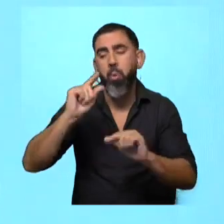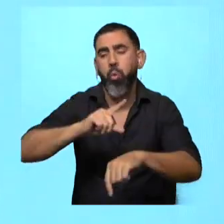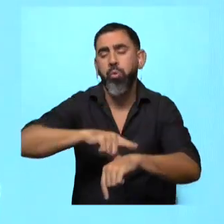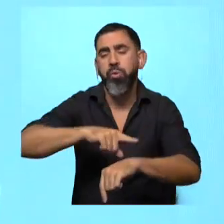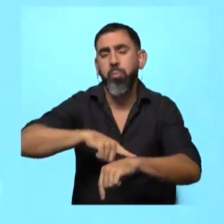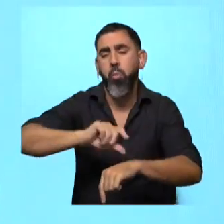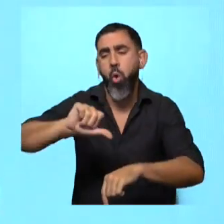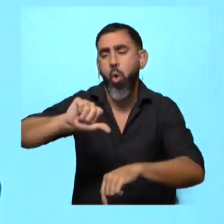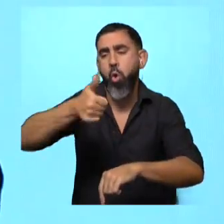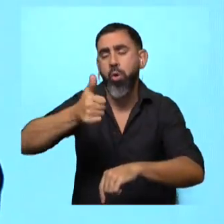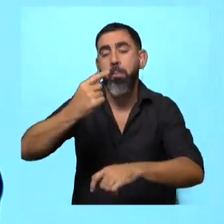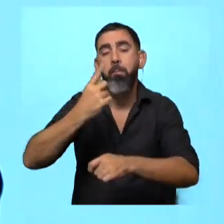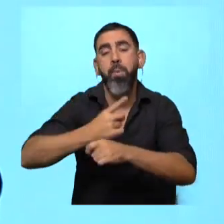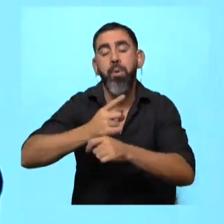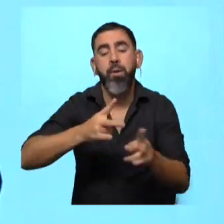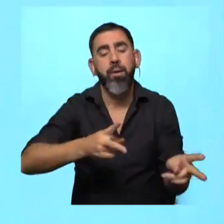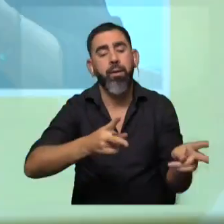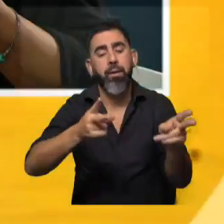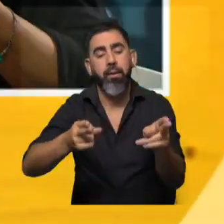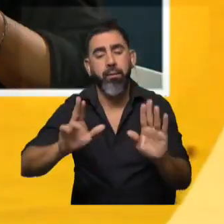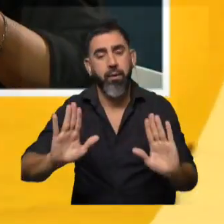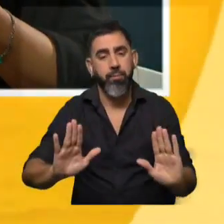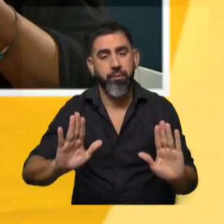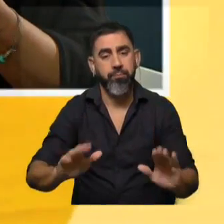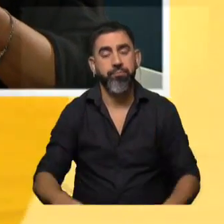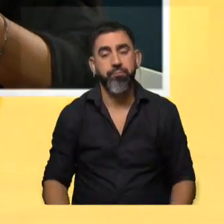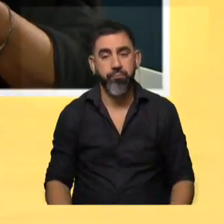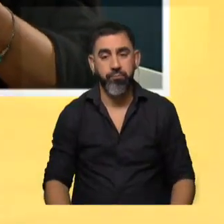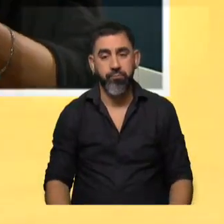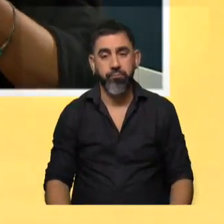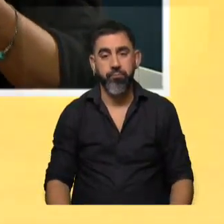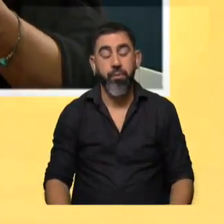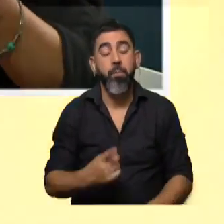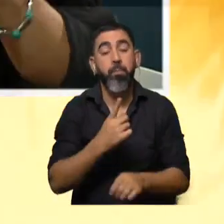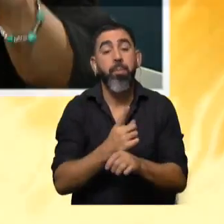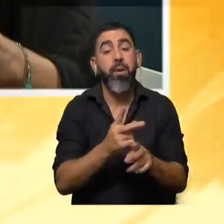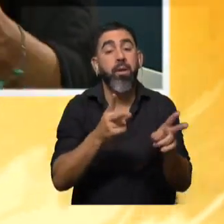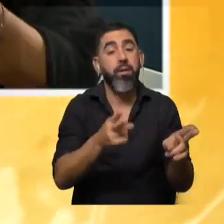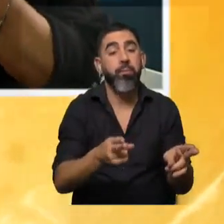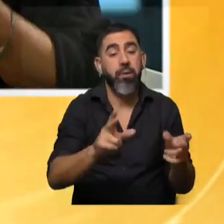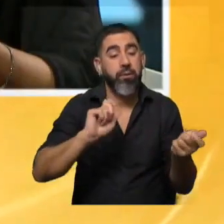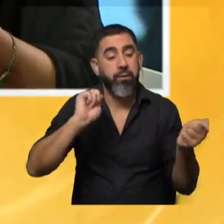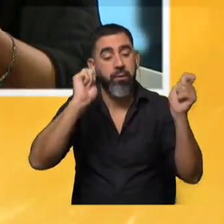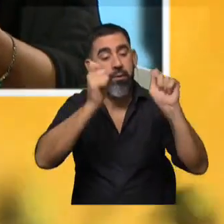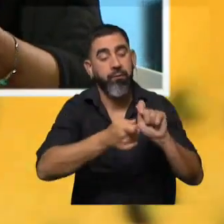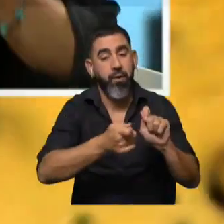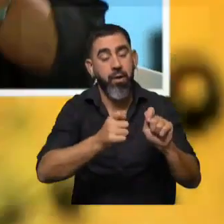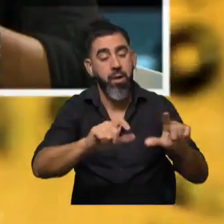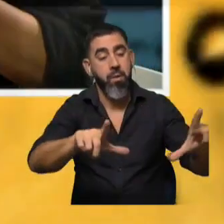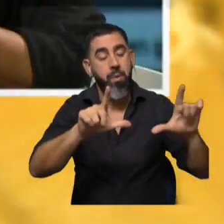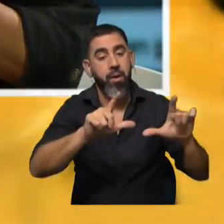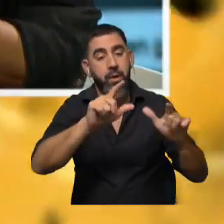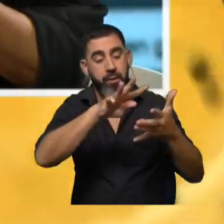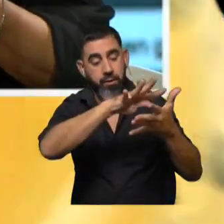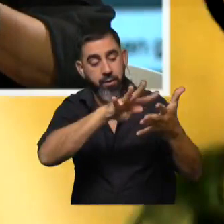íbamos a lograr pasar la primera etapa, que podemos ir en detalle en eso, pero la primera etapa que era transformar esas imágenes en texto. Y a partir